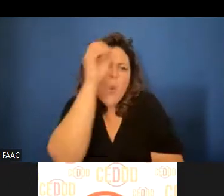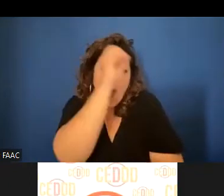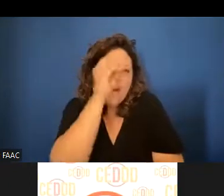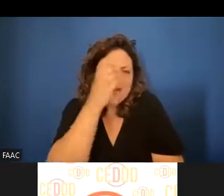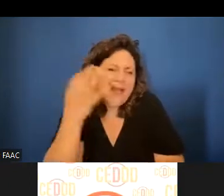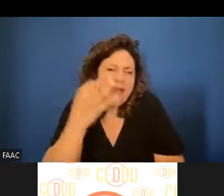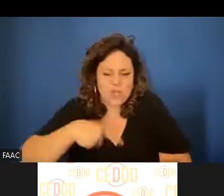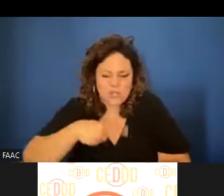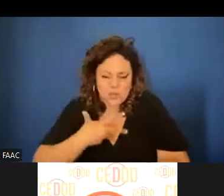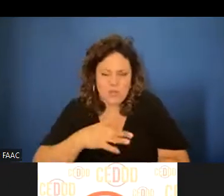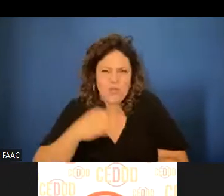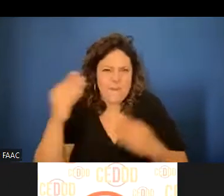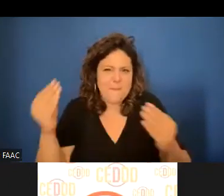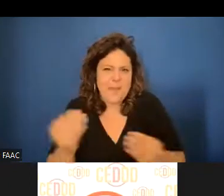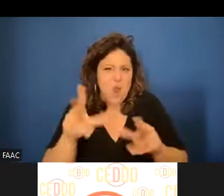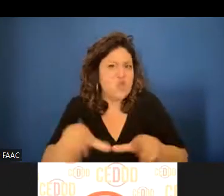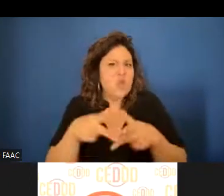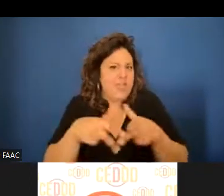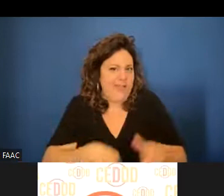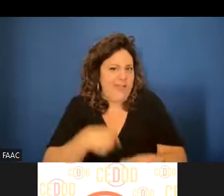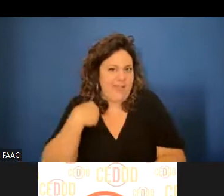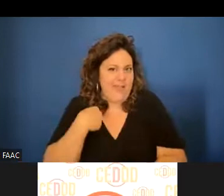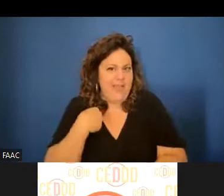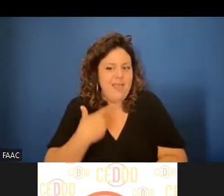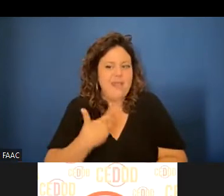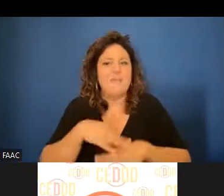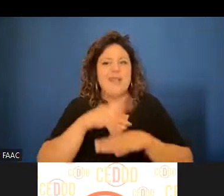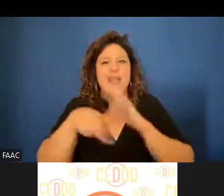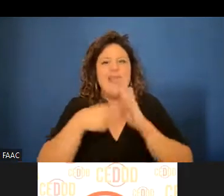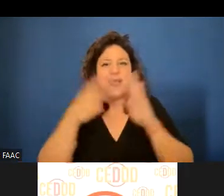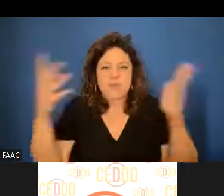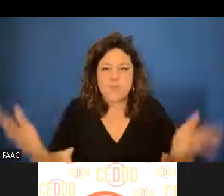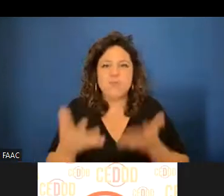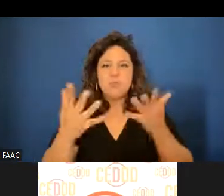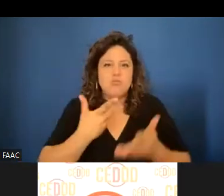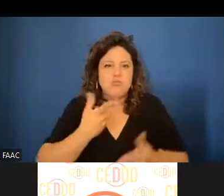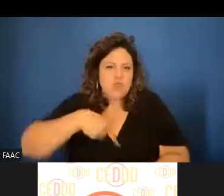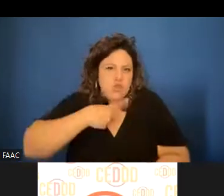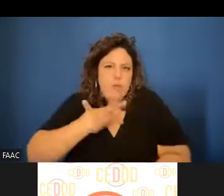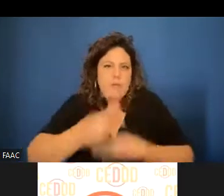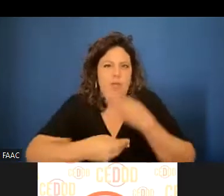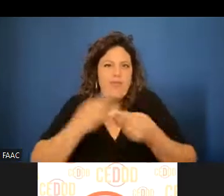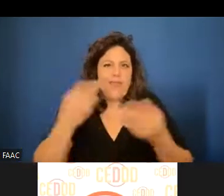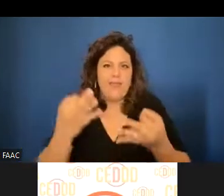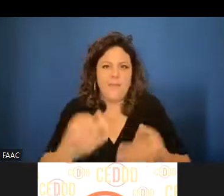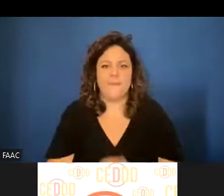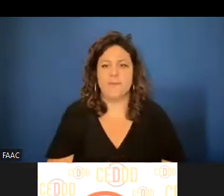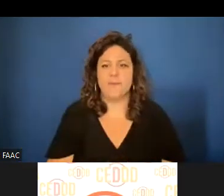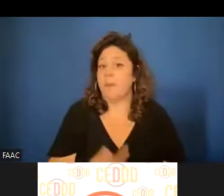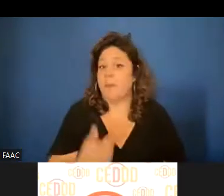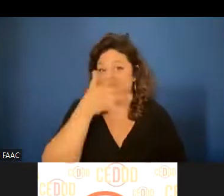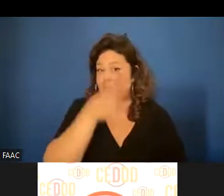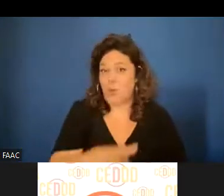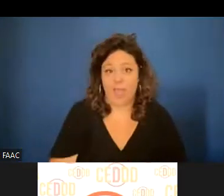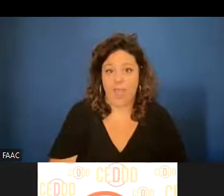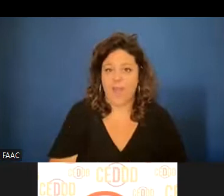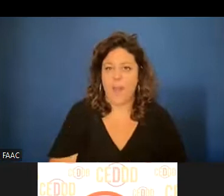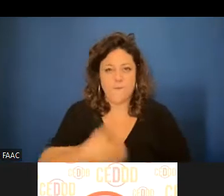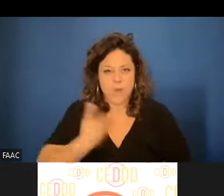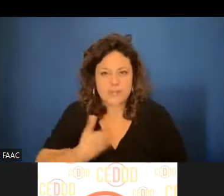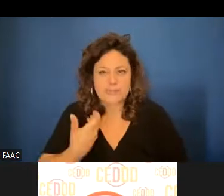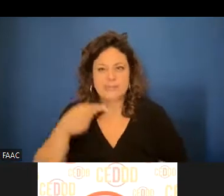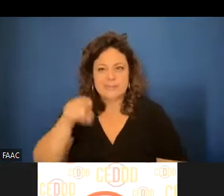estado de salud. Cuestión que hoy en día le he dicho que según la normativa ya no puede hacerlo y bueno, digo yo que no tiene ni idea.